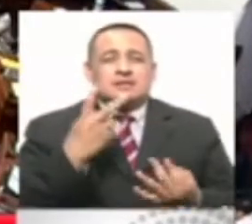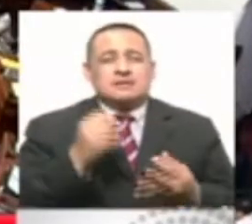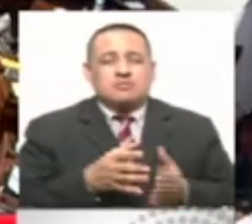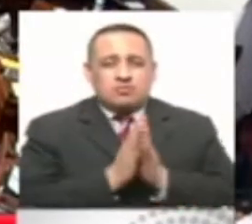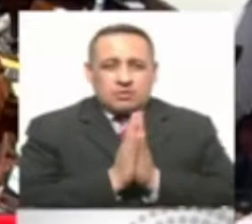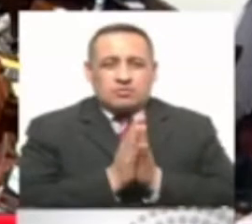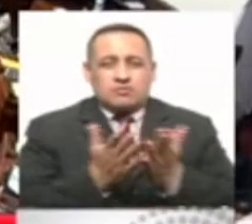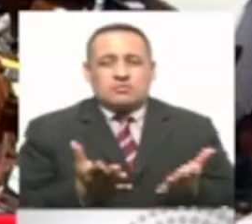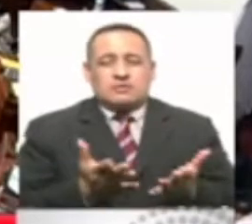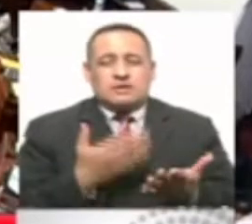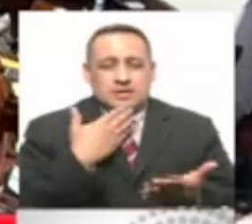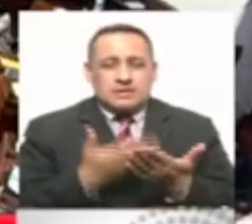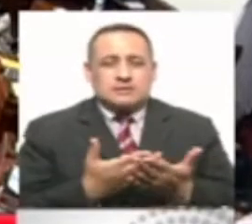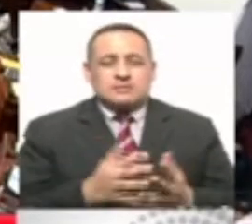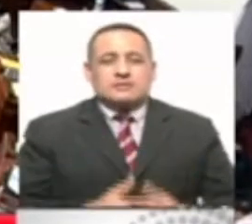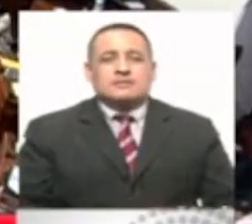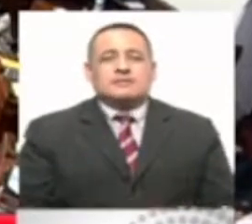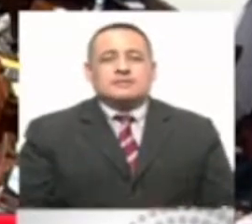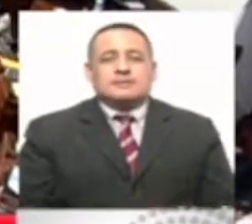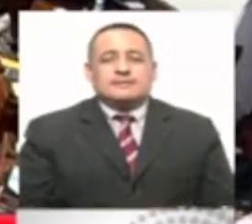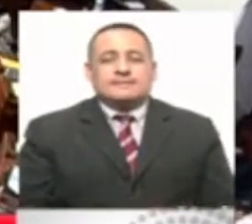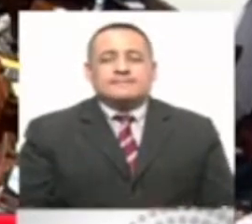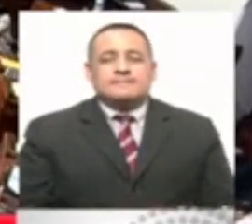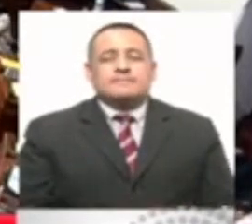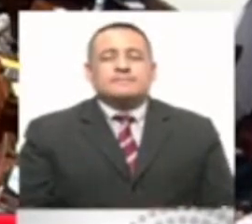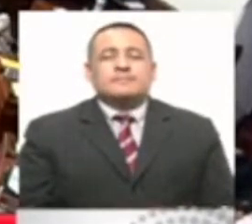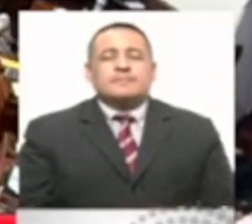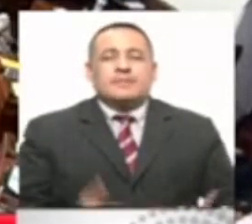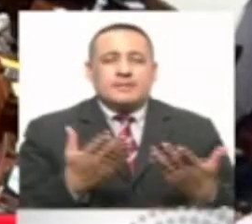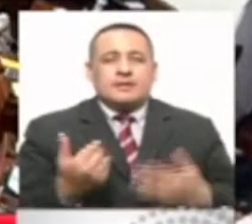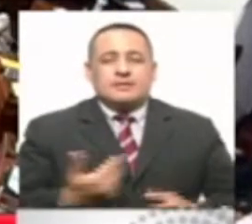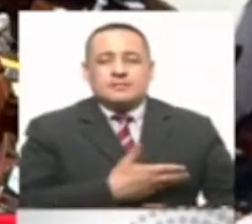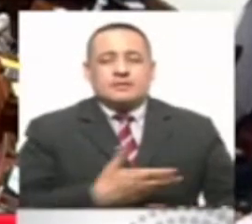favor. Gracias. Señora presidenta,